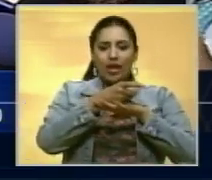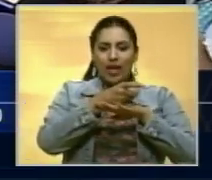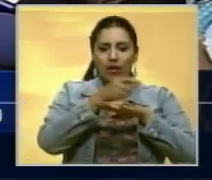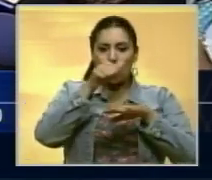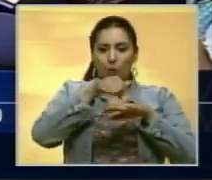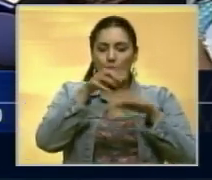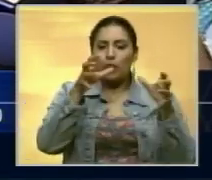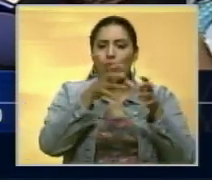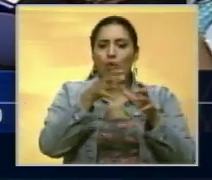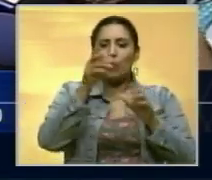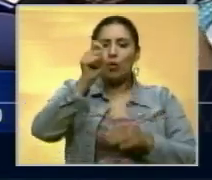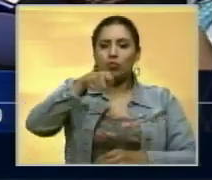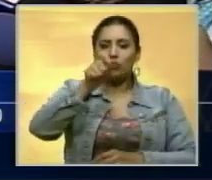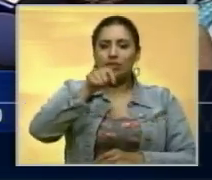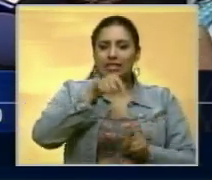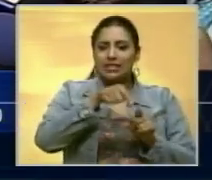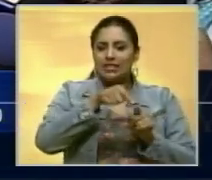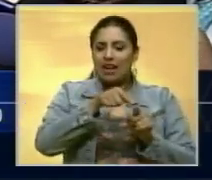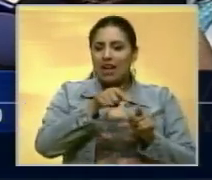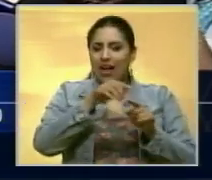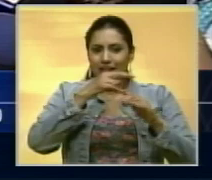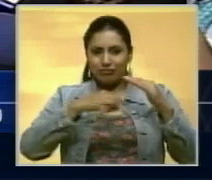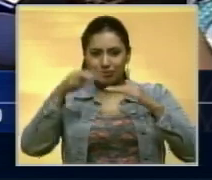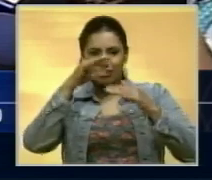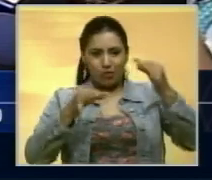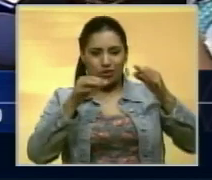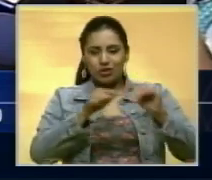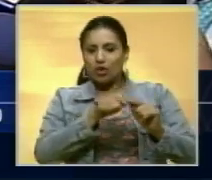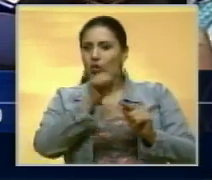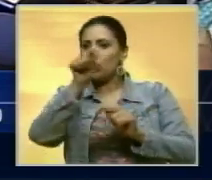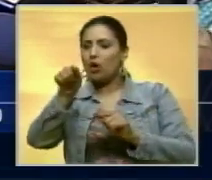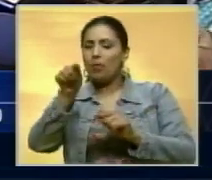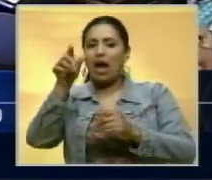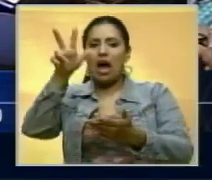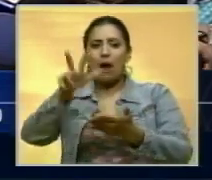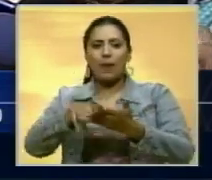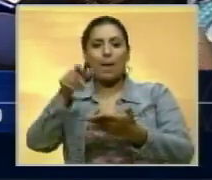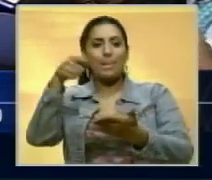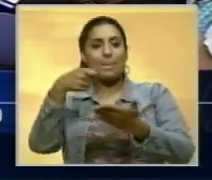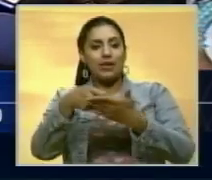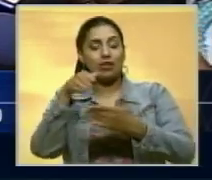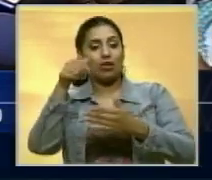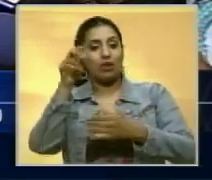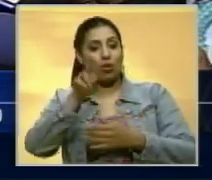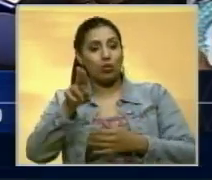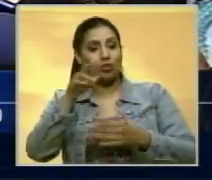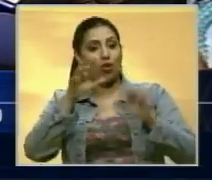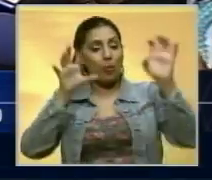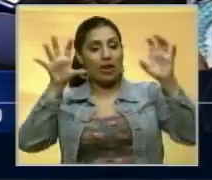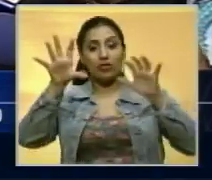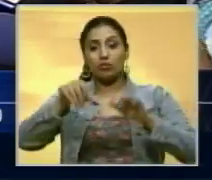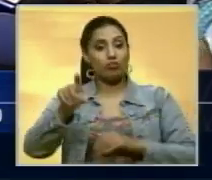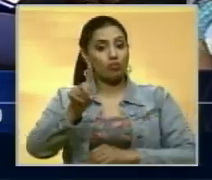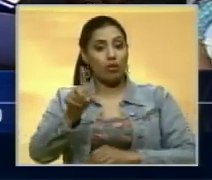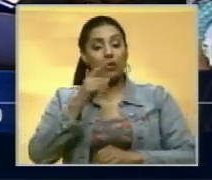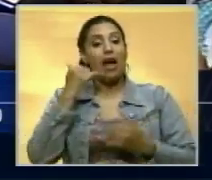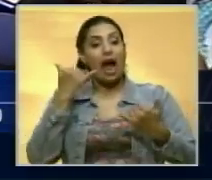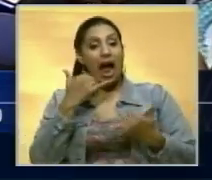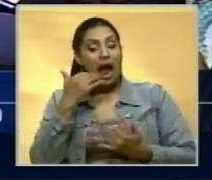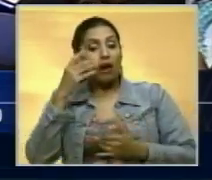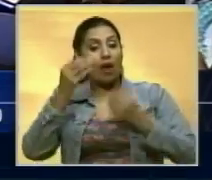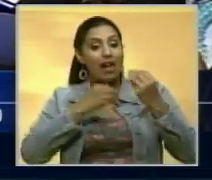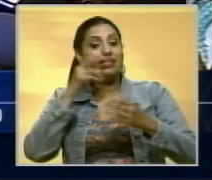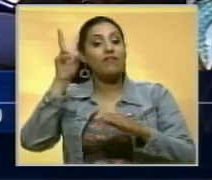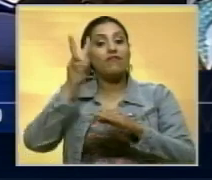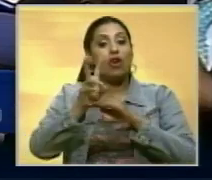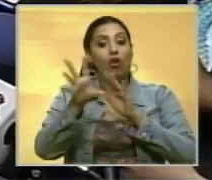la Sala Constitucional al gobierno, no puede ser tampoco utilizado por los inversionistas nacionales o extranjeros. Cualquier acto que